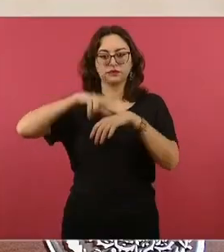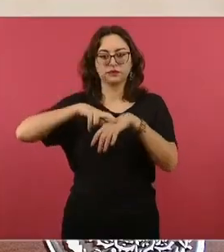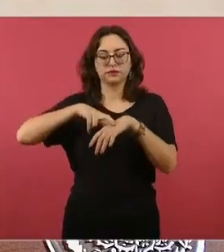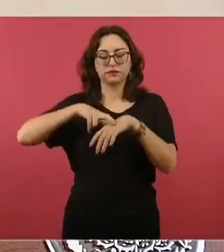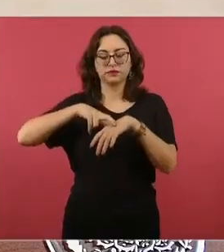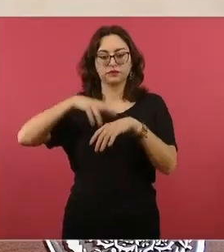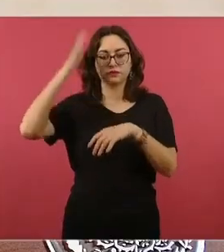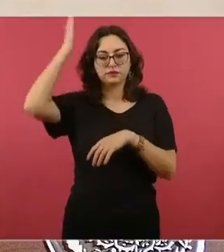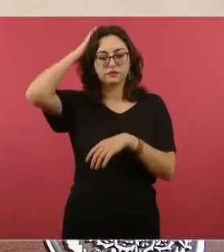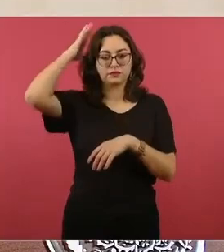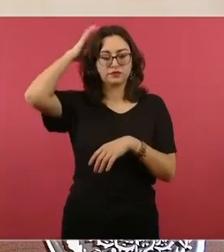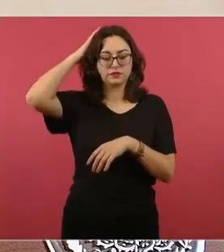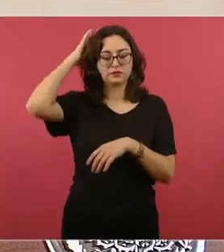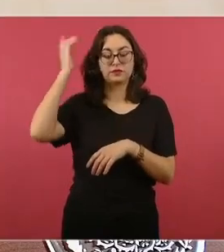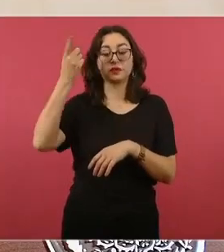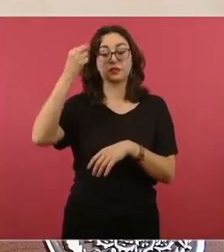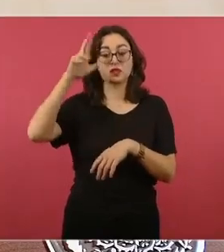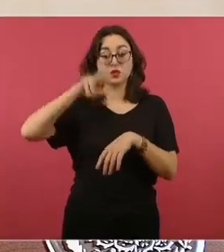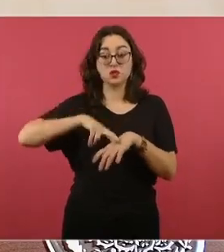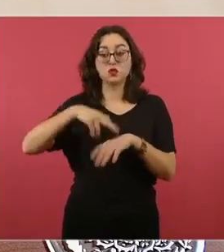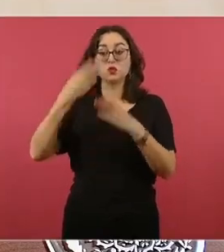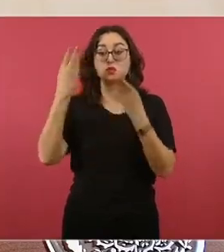el gerente del banco